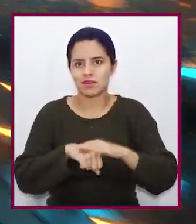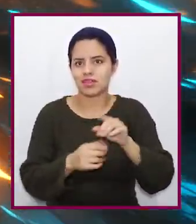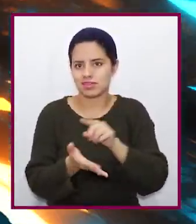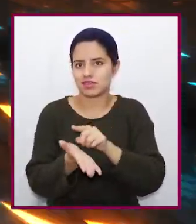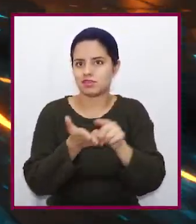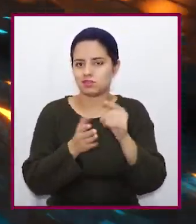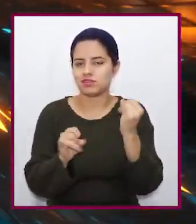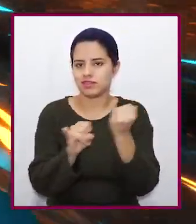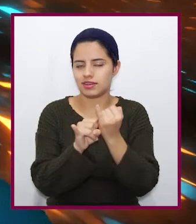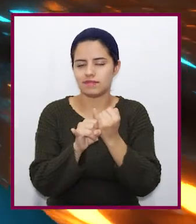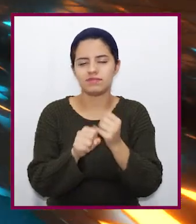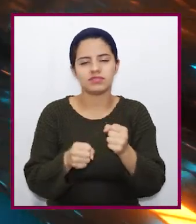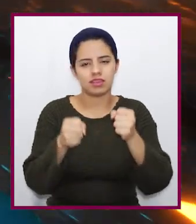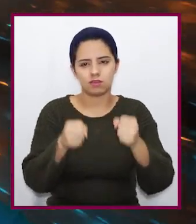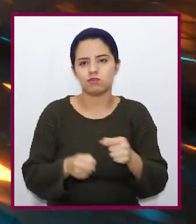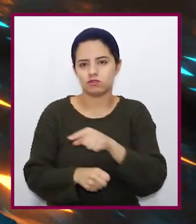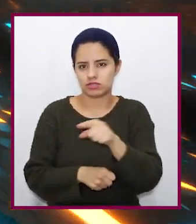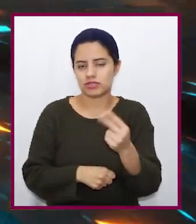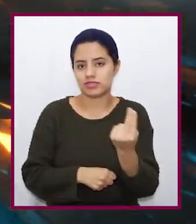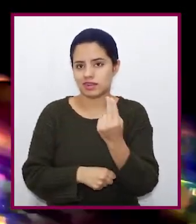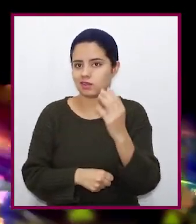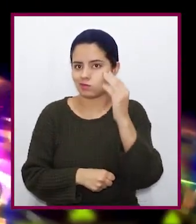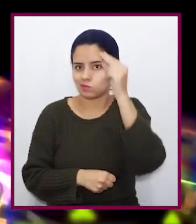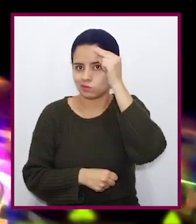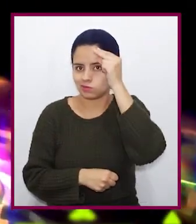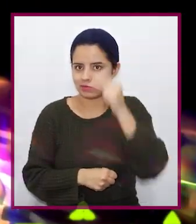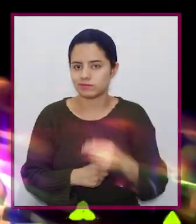de los que seguramente querrán saber.